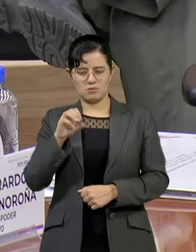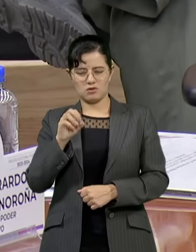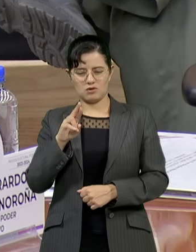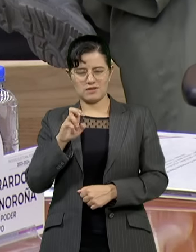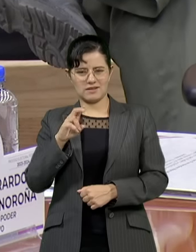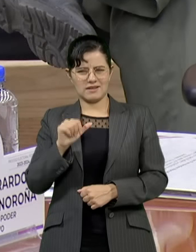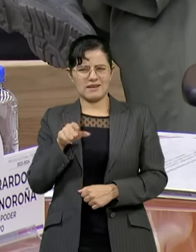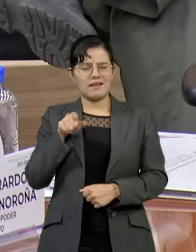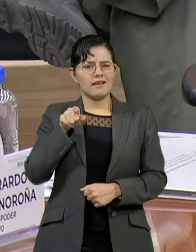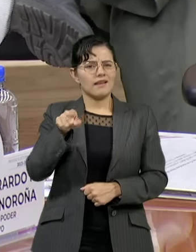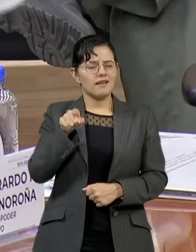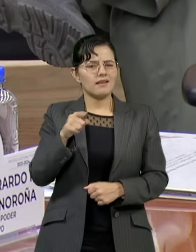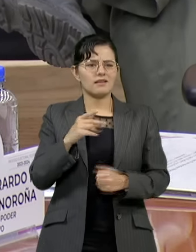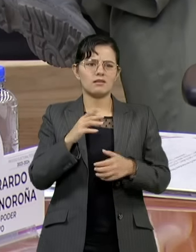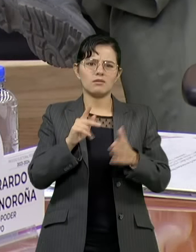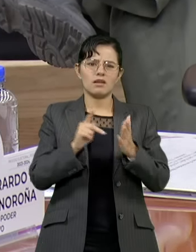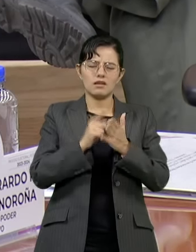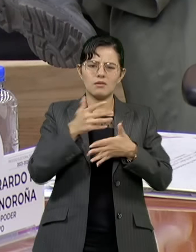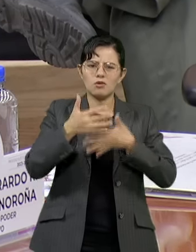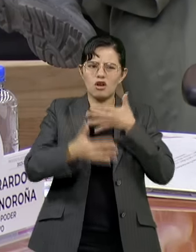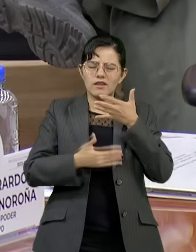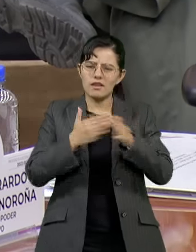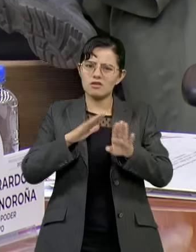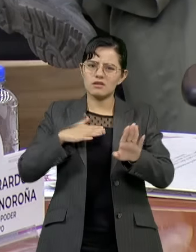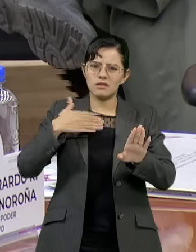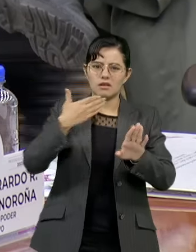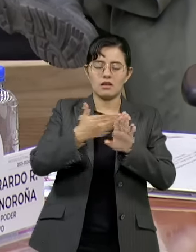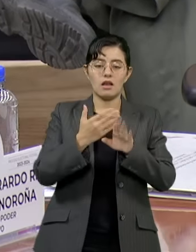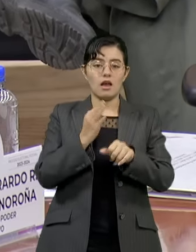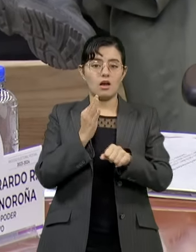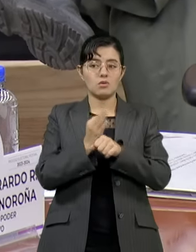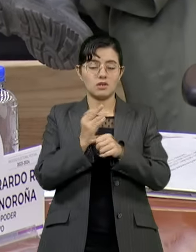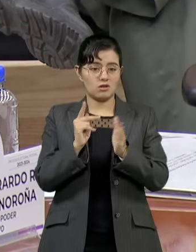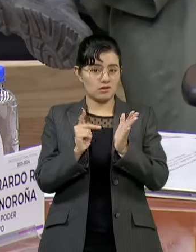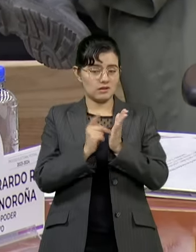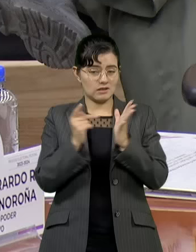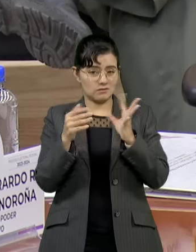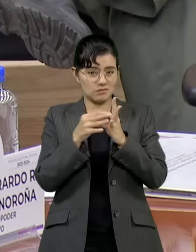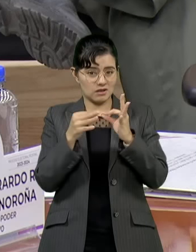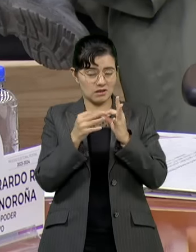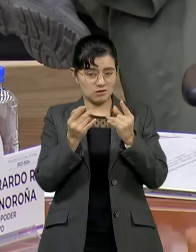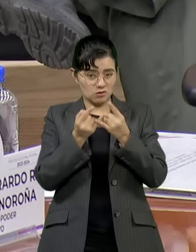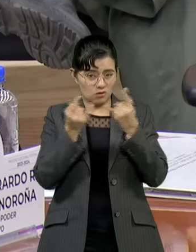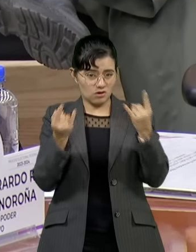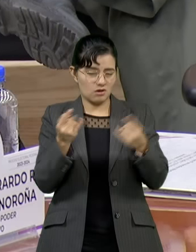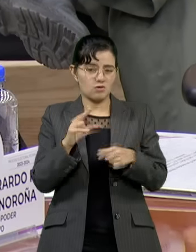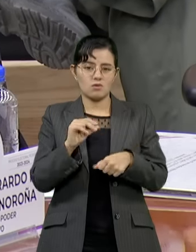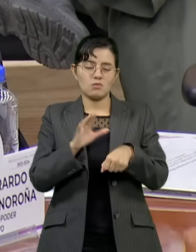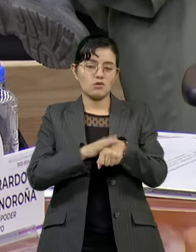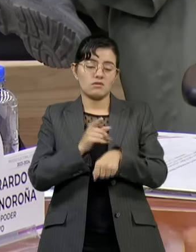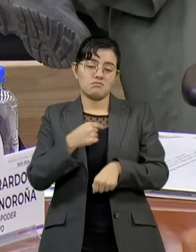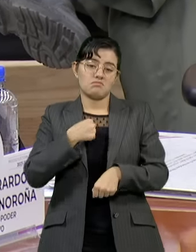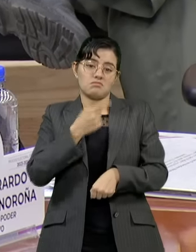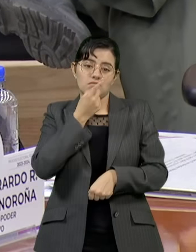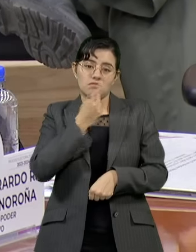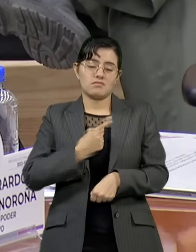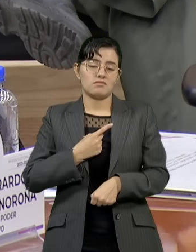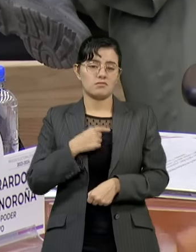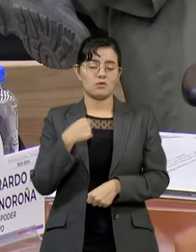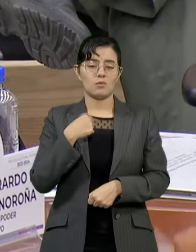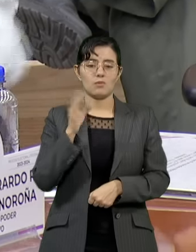terrible no voy a repetir aquí los hechos porque me van a acusar de lo mismo Ahora resulta que quien señala al